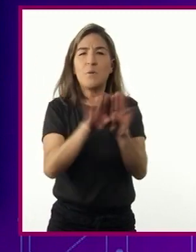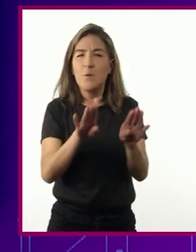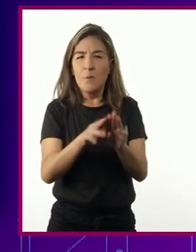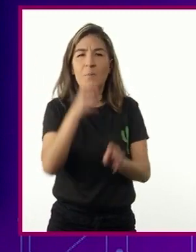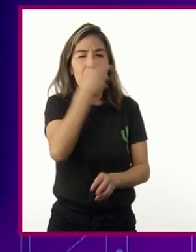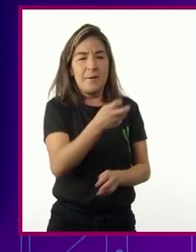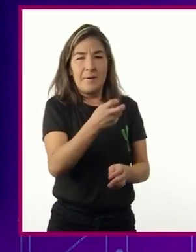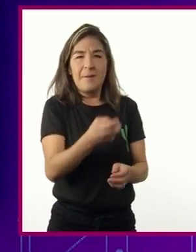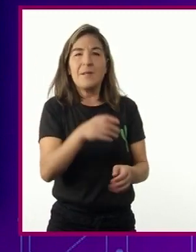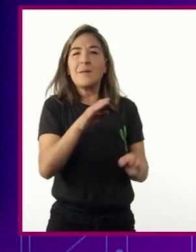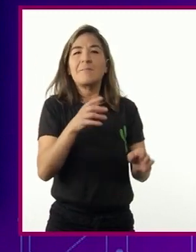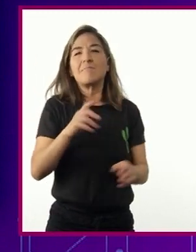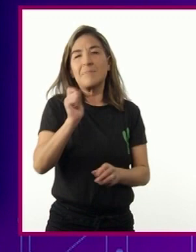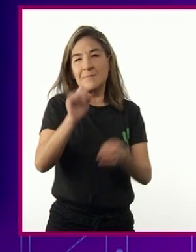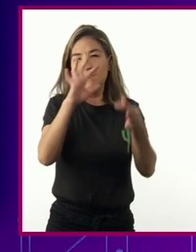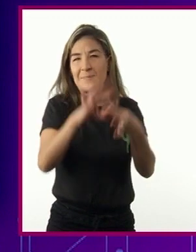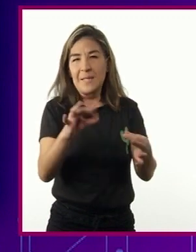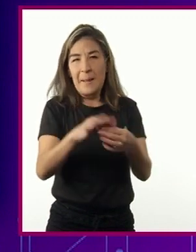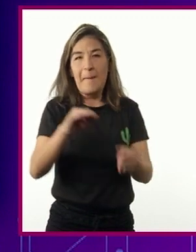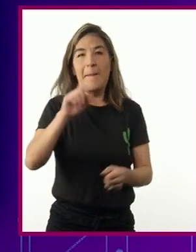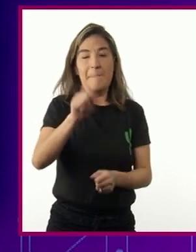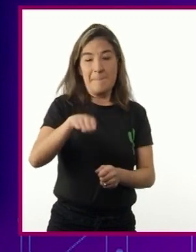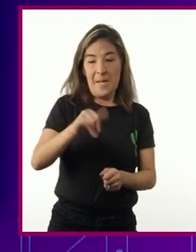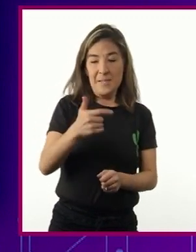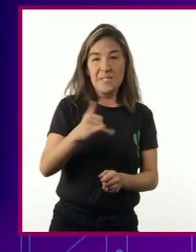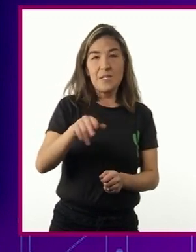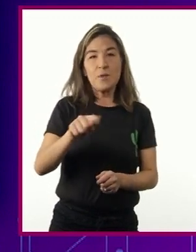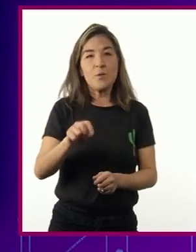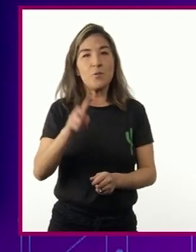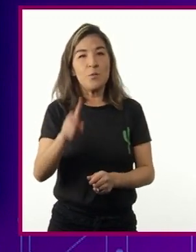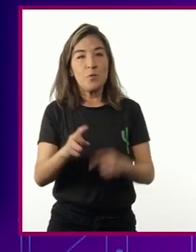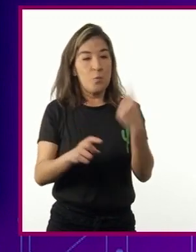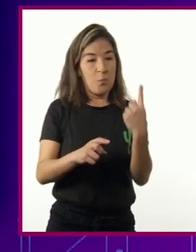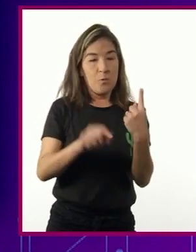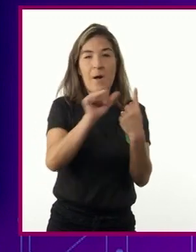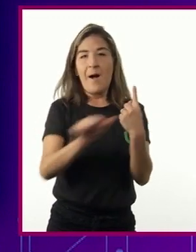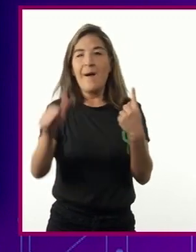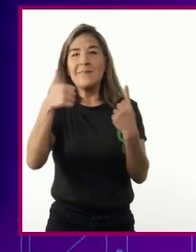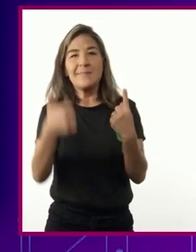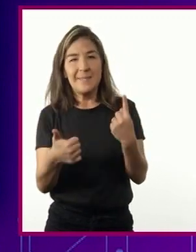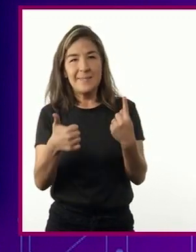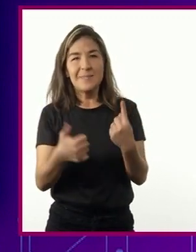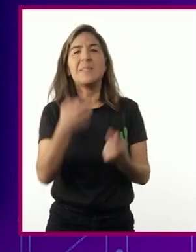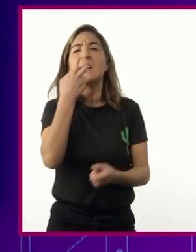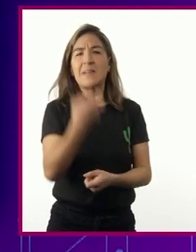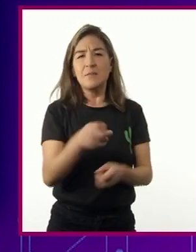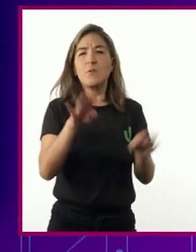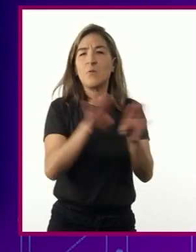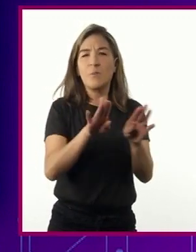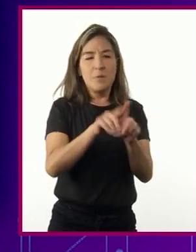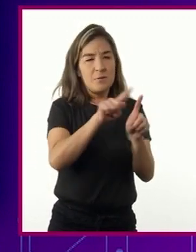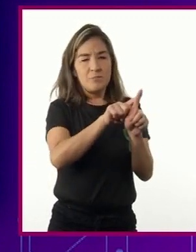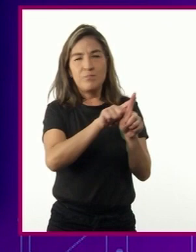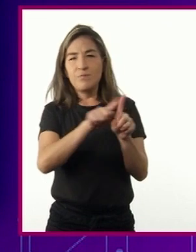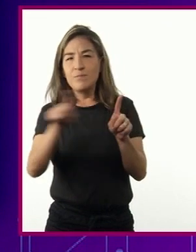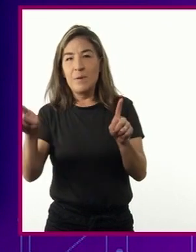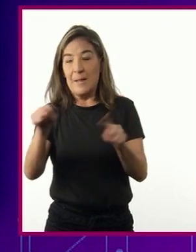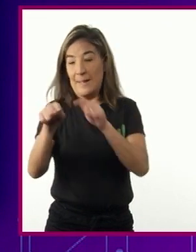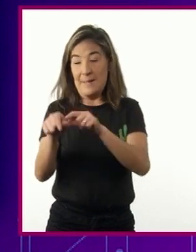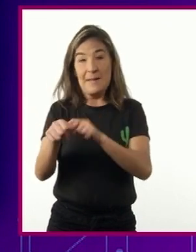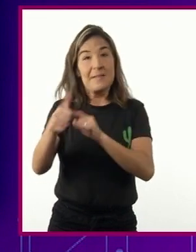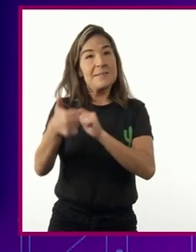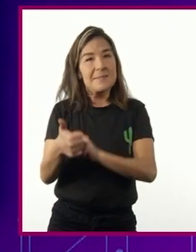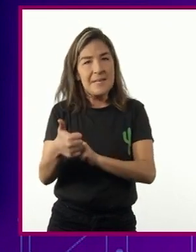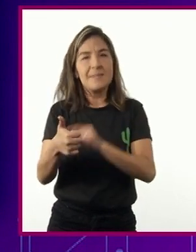se considera de la magnitud 1 a la magnitud 6. En esta escala, la magnitud 6 es